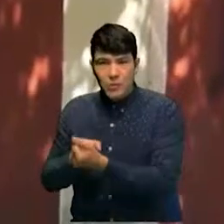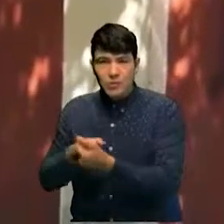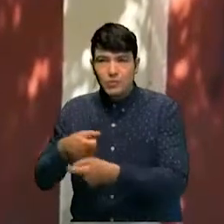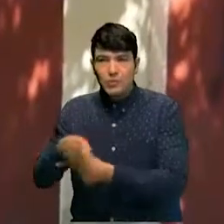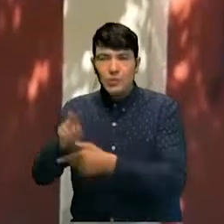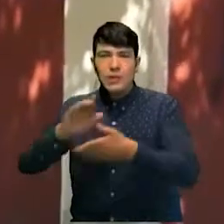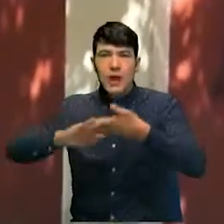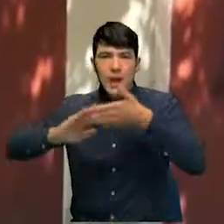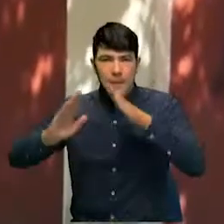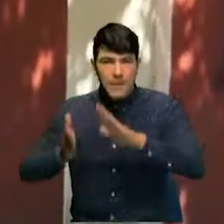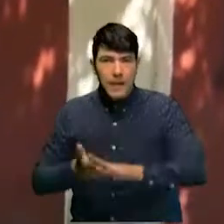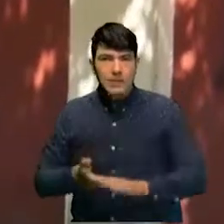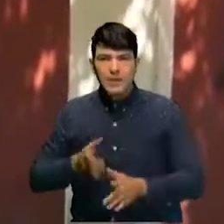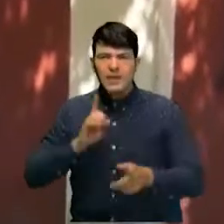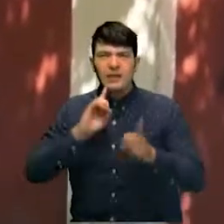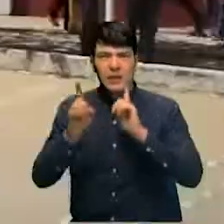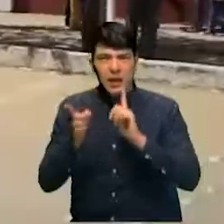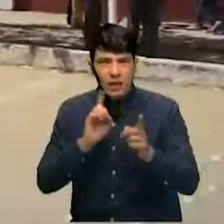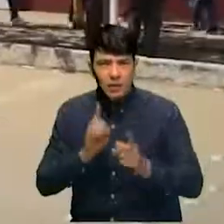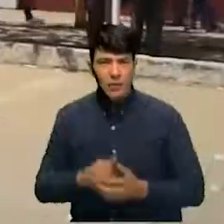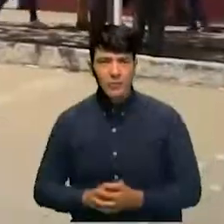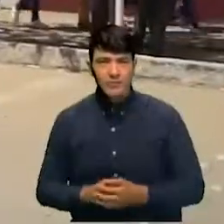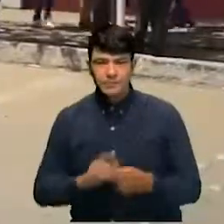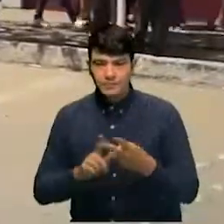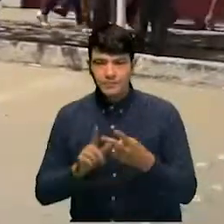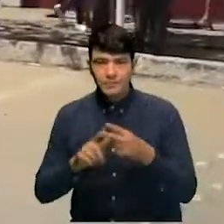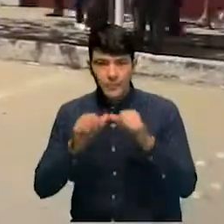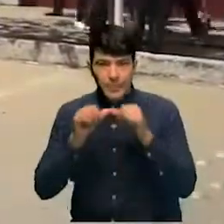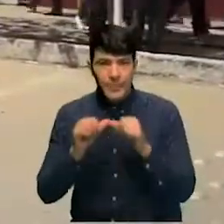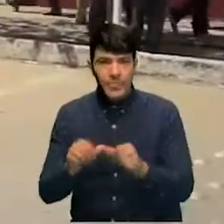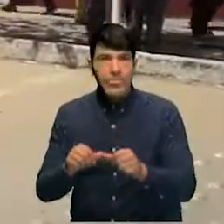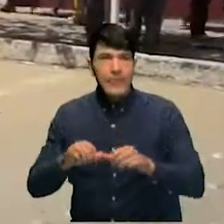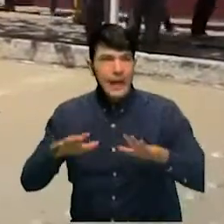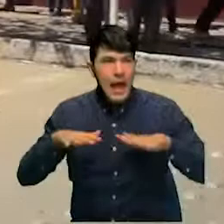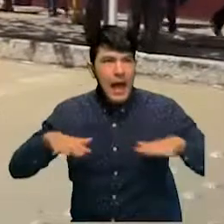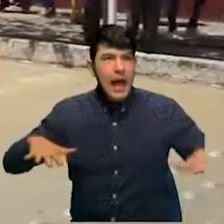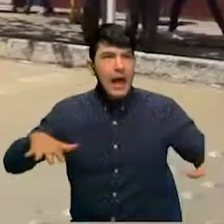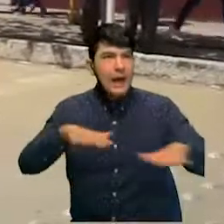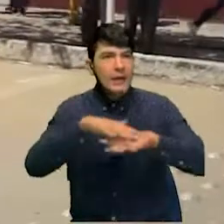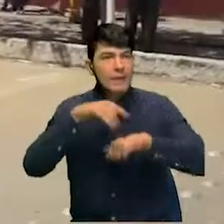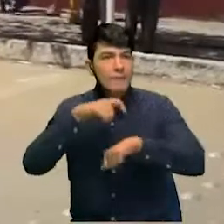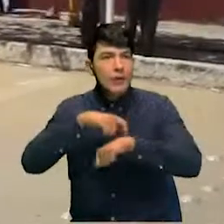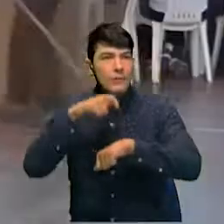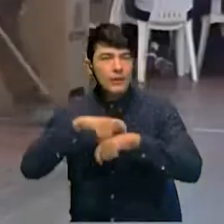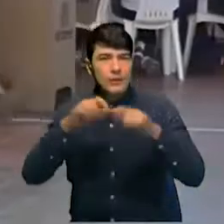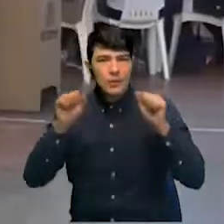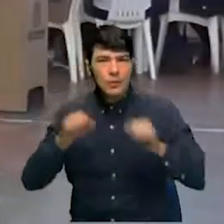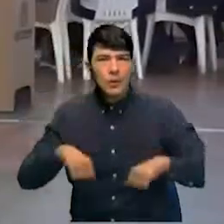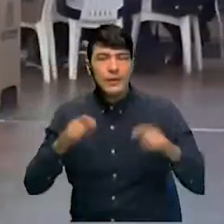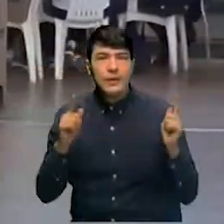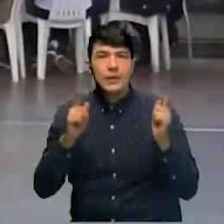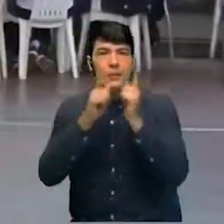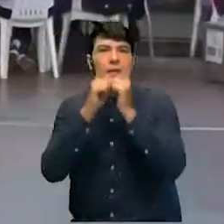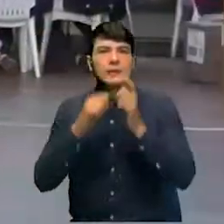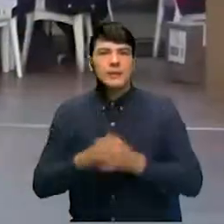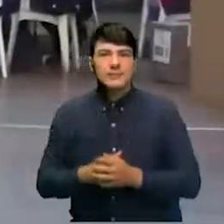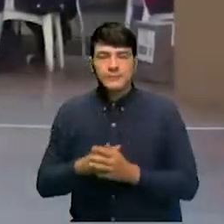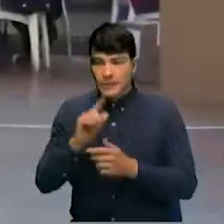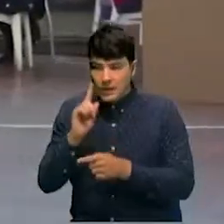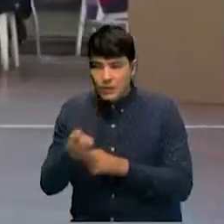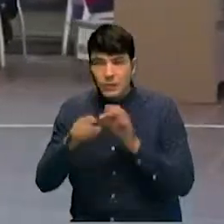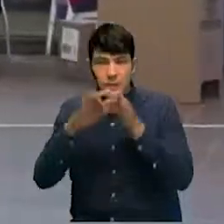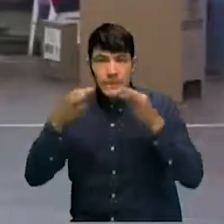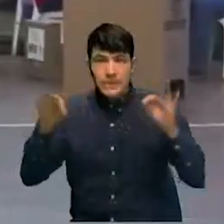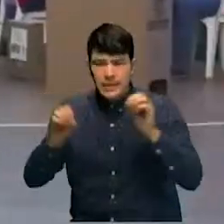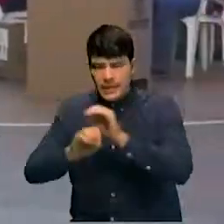prevalecer diálogo, que hagamos prevalecer espacios y momentos de encuentro. El mensaje claro al gobierno